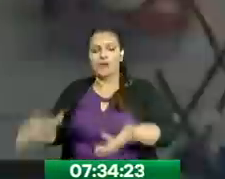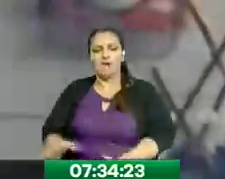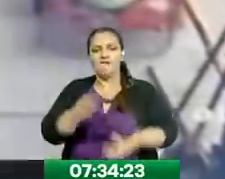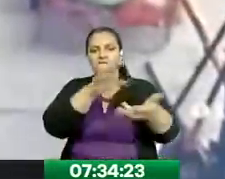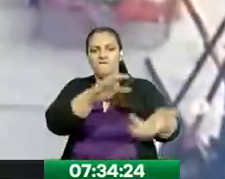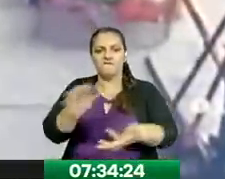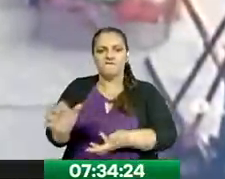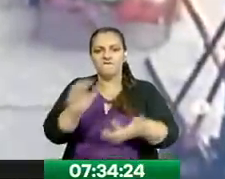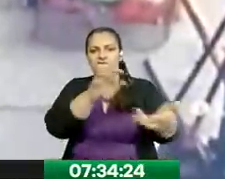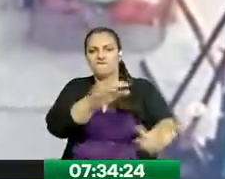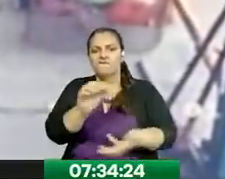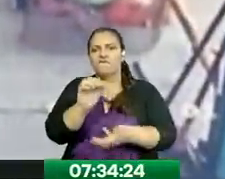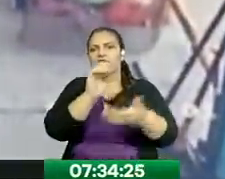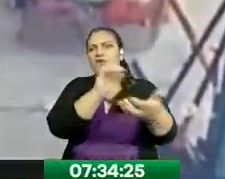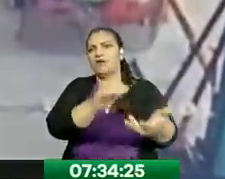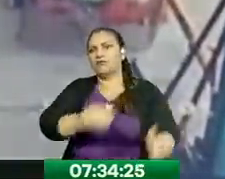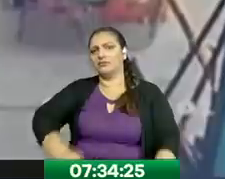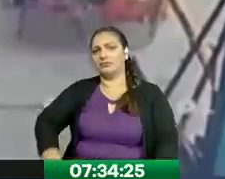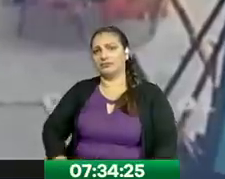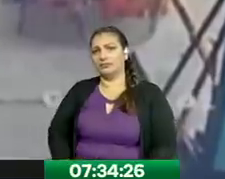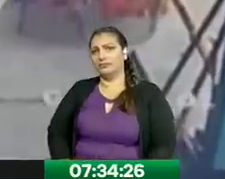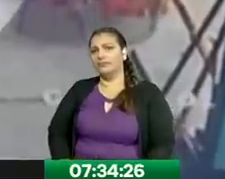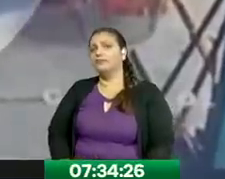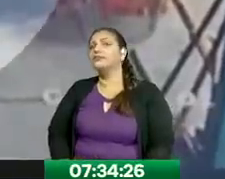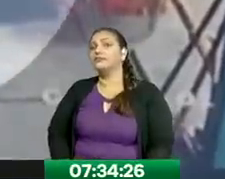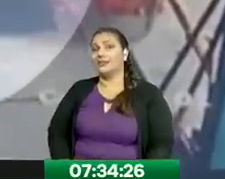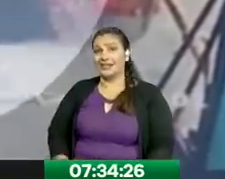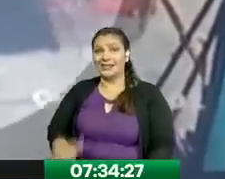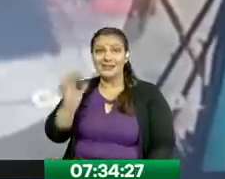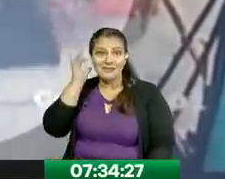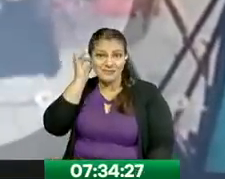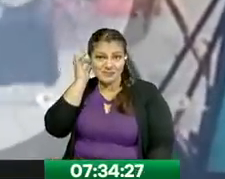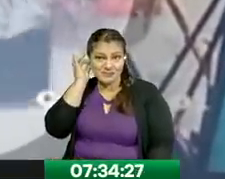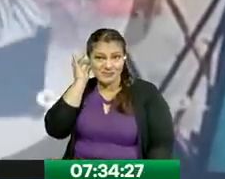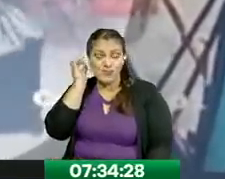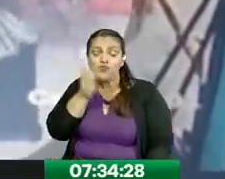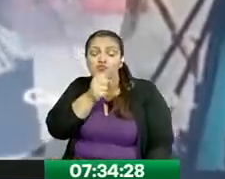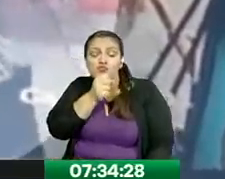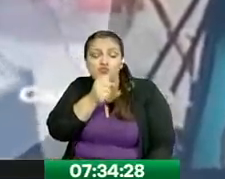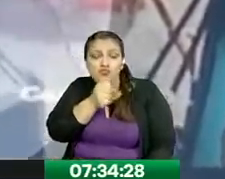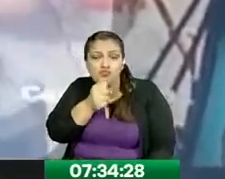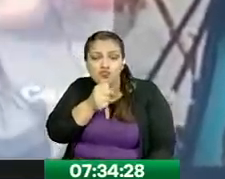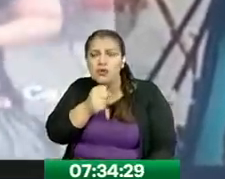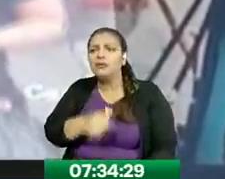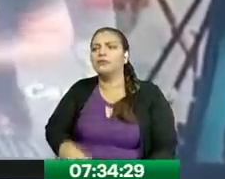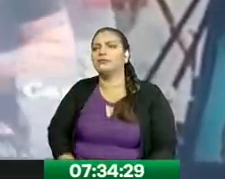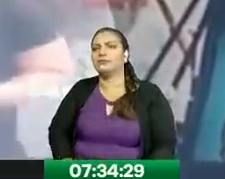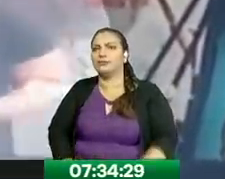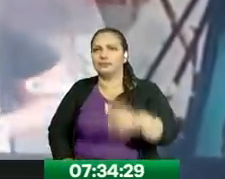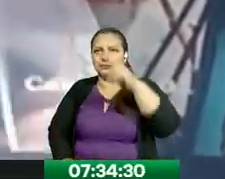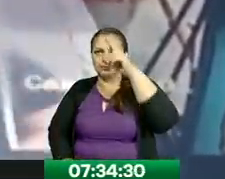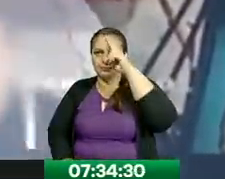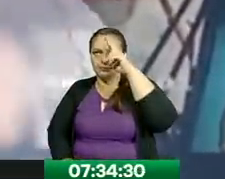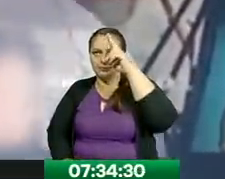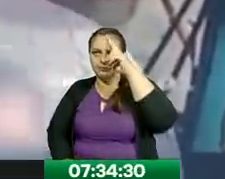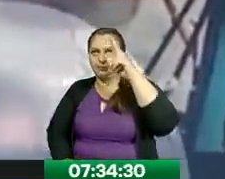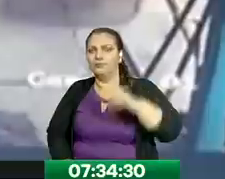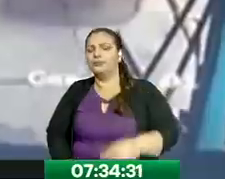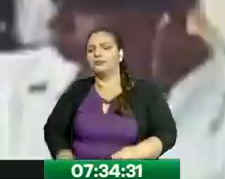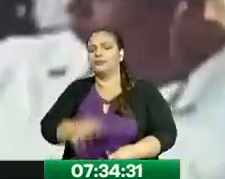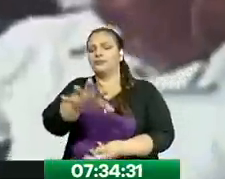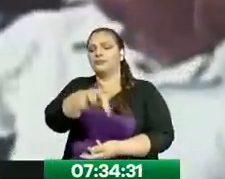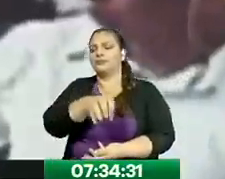hasta que finalmente la mujer que creó la distracción salió portando otro paquete con la mercadería en su interior